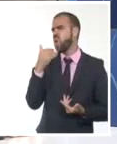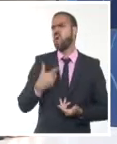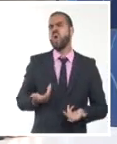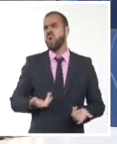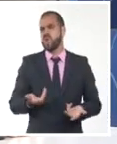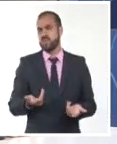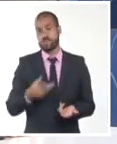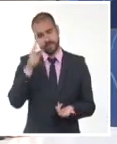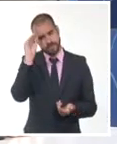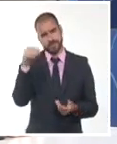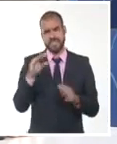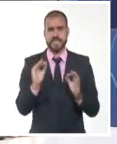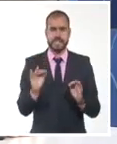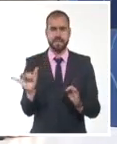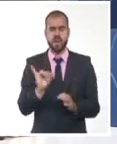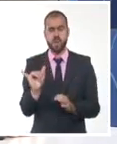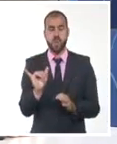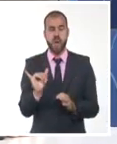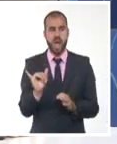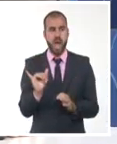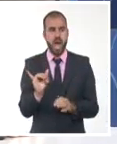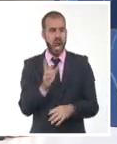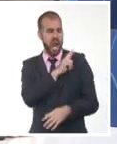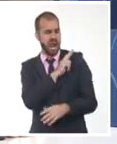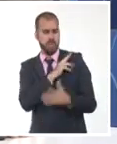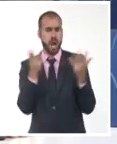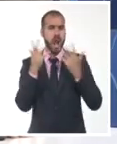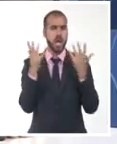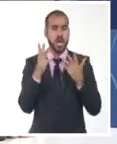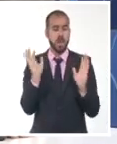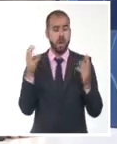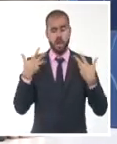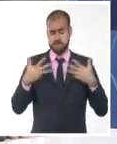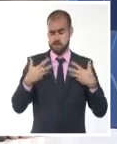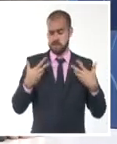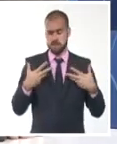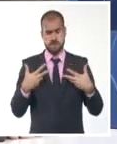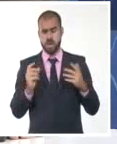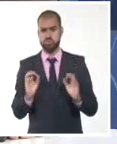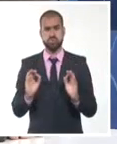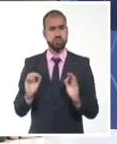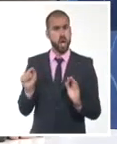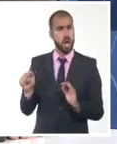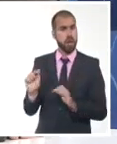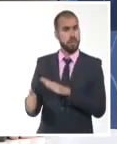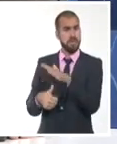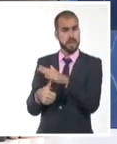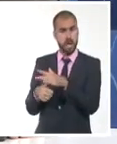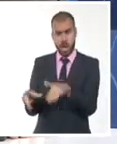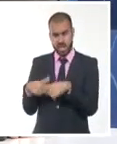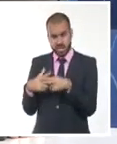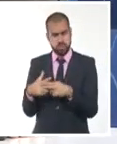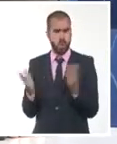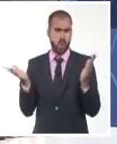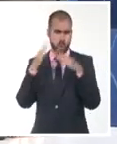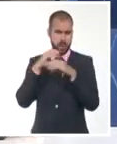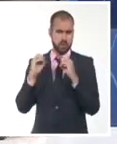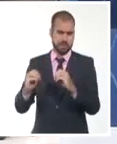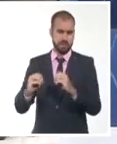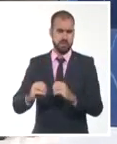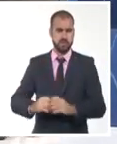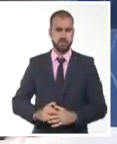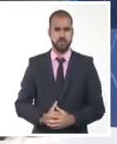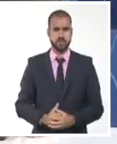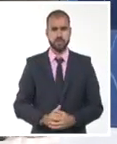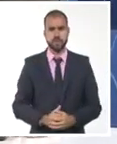como papa no caliente, sino hirviendo, de administración a administración, sin éxito ni solución definitiva.